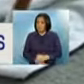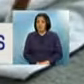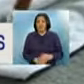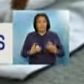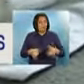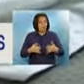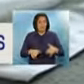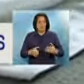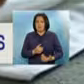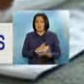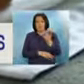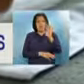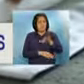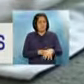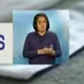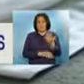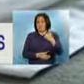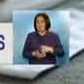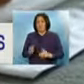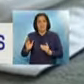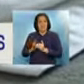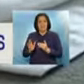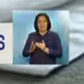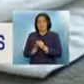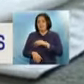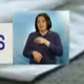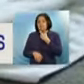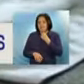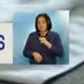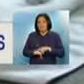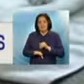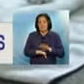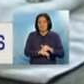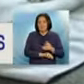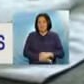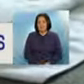Juegan todo el día y son los engreídos de casa.